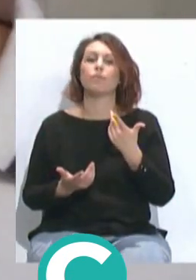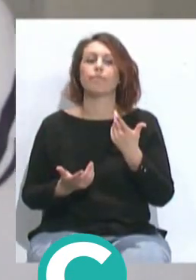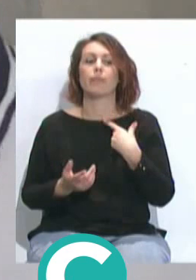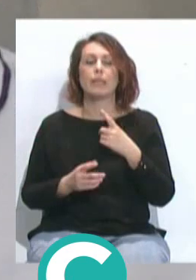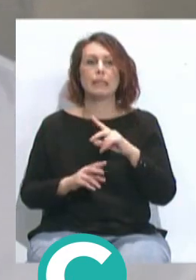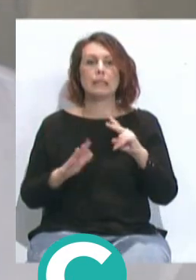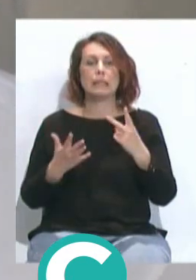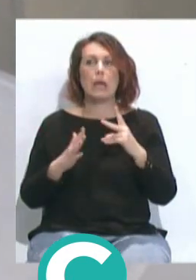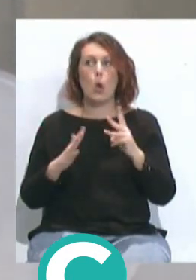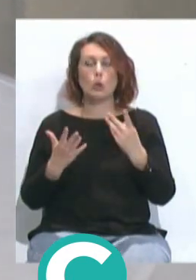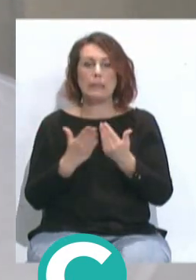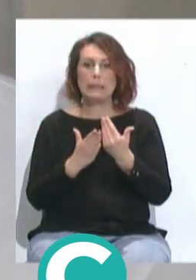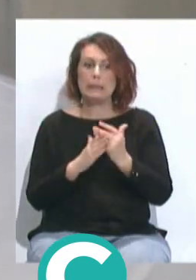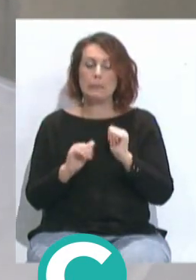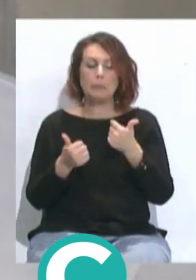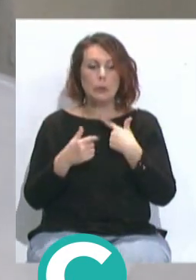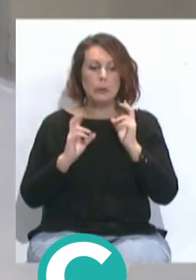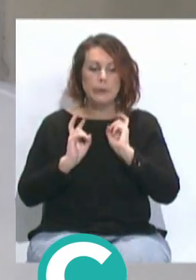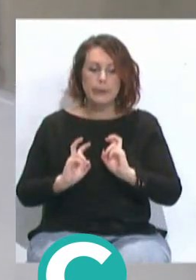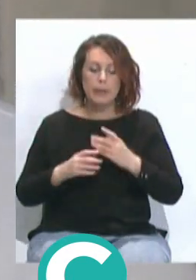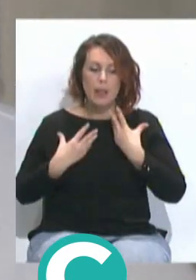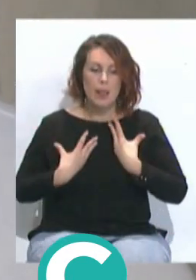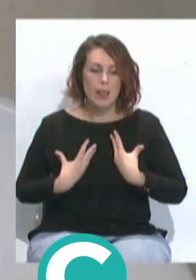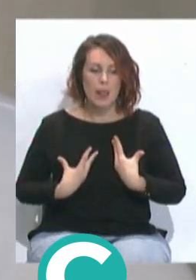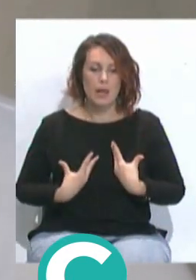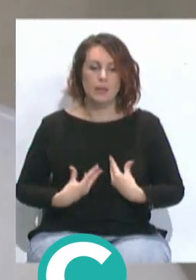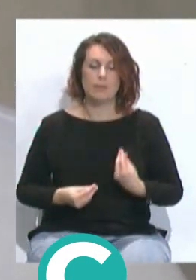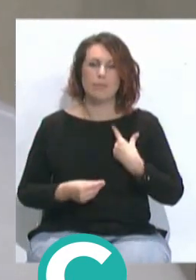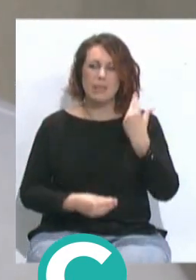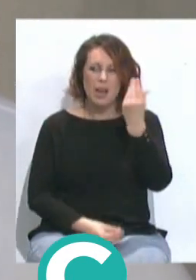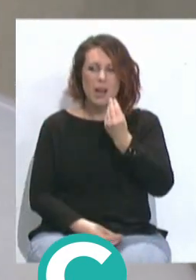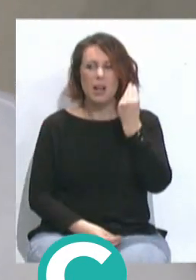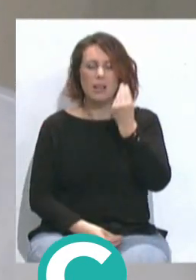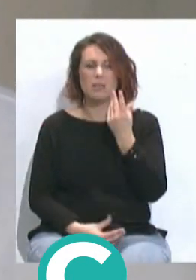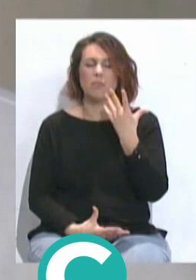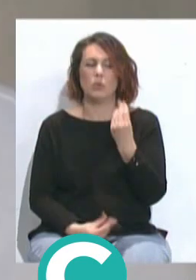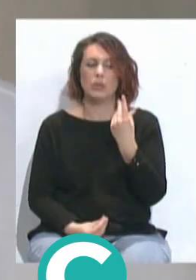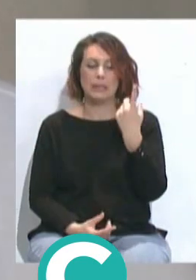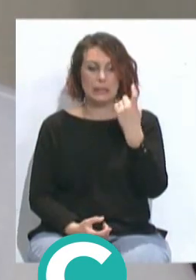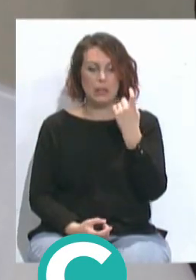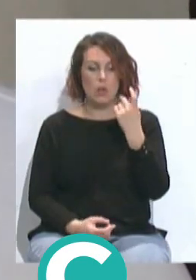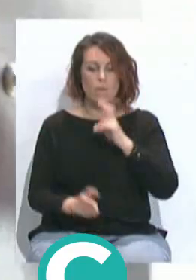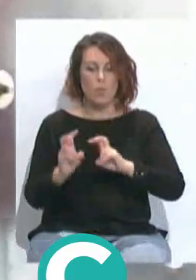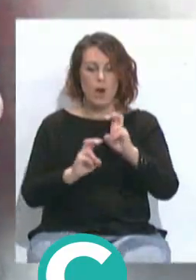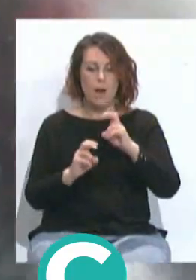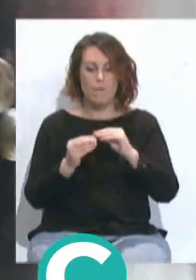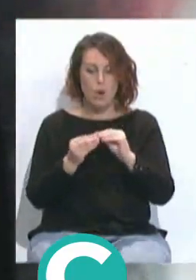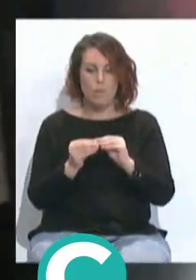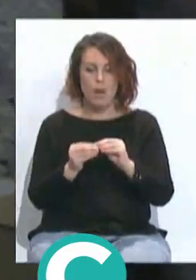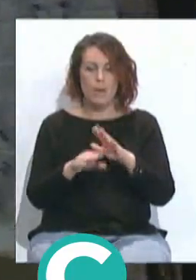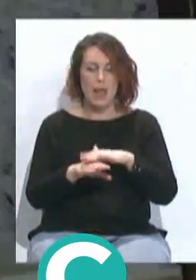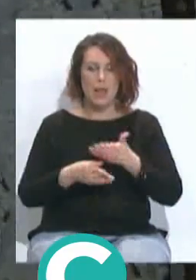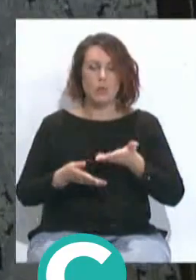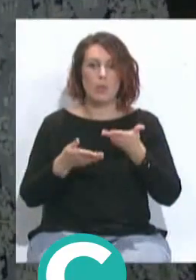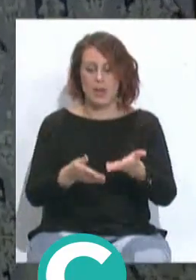7 u 8 días estaba con un estrés con unas depresiones y pensando mucho intentando buscar las maneras de ayudar